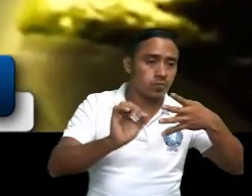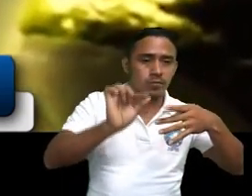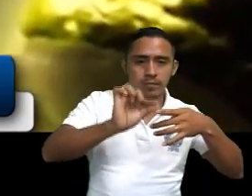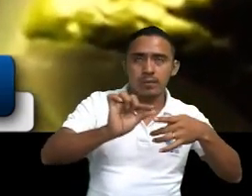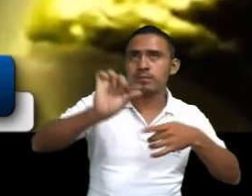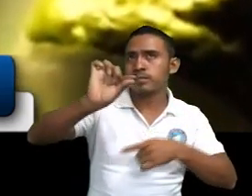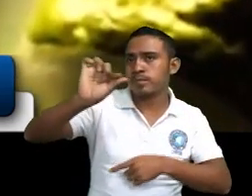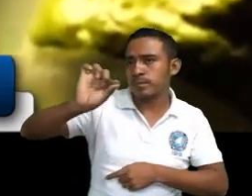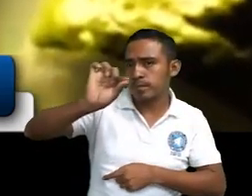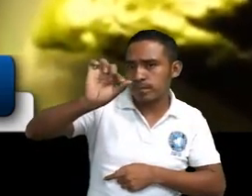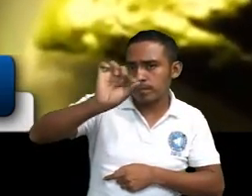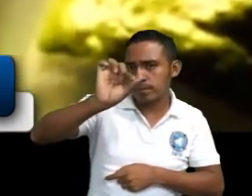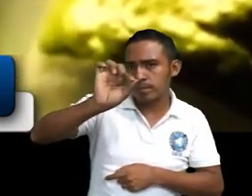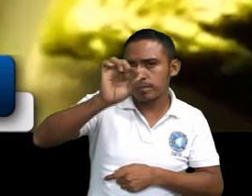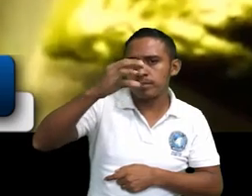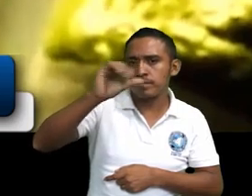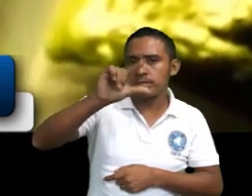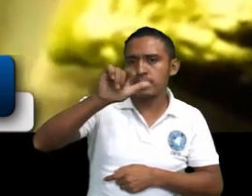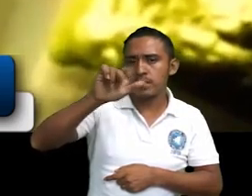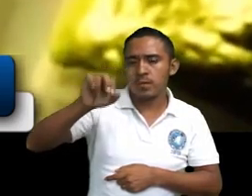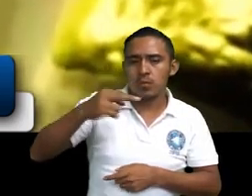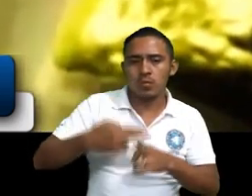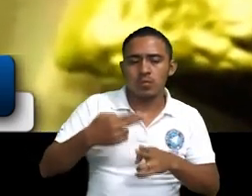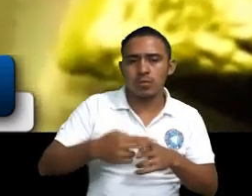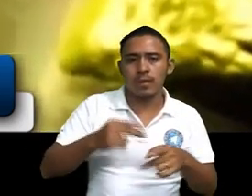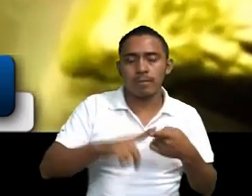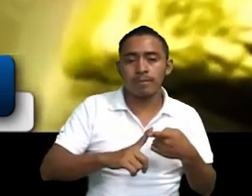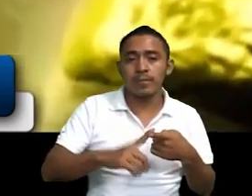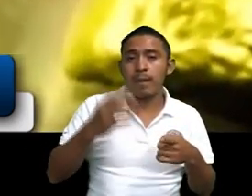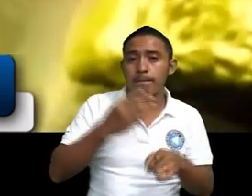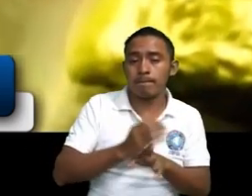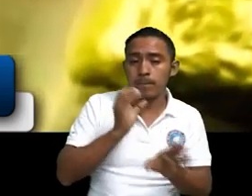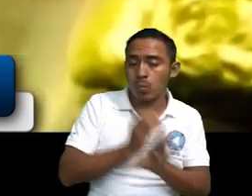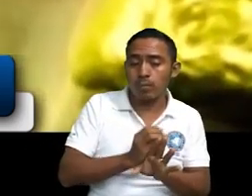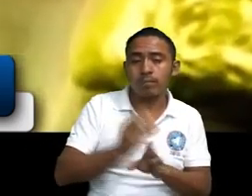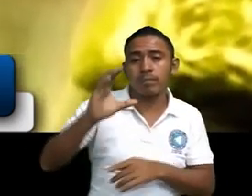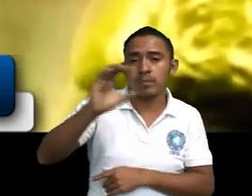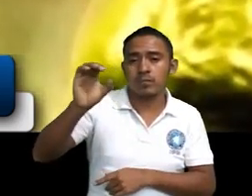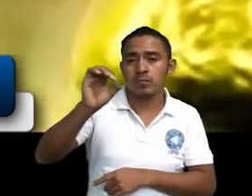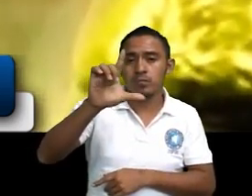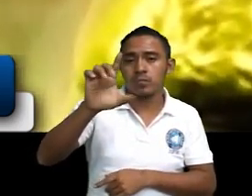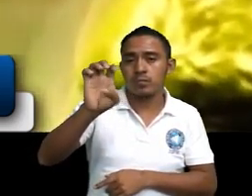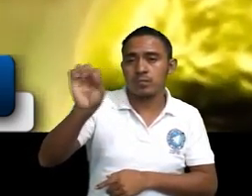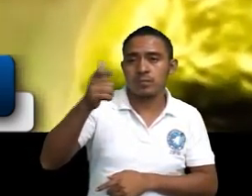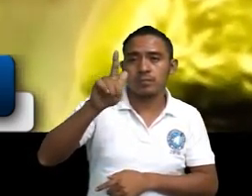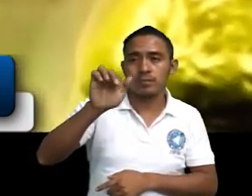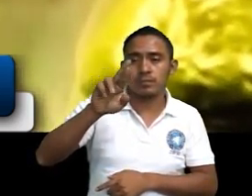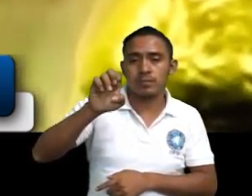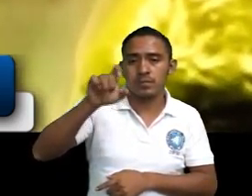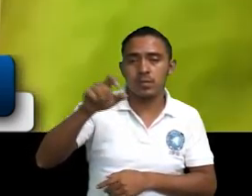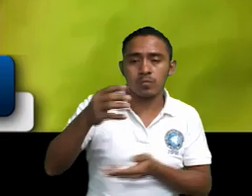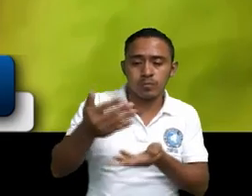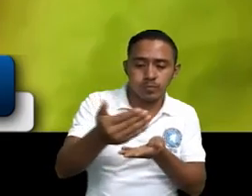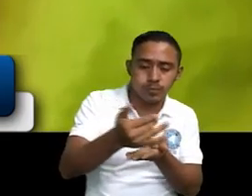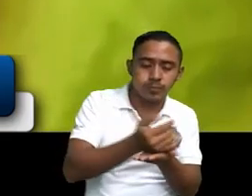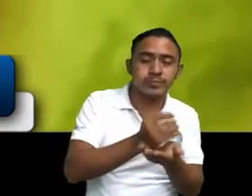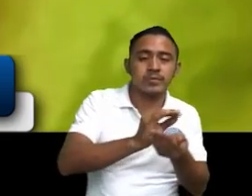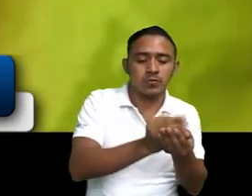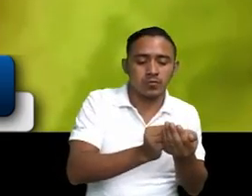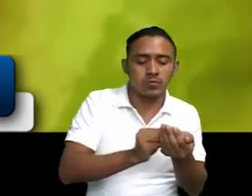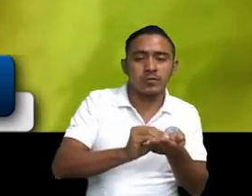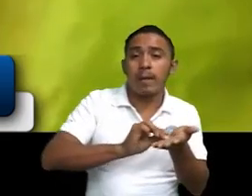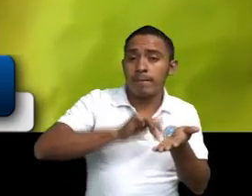que puede ser, normalmente el más frecuente son los cálculos de colesterol, que se depositan por sedimentación de ellos sobre el